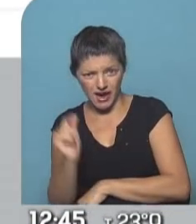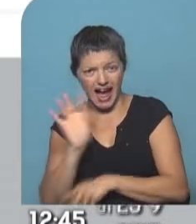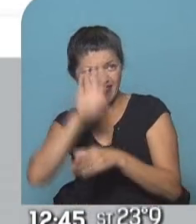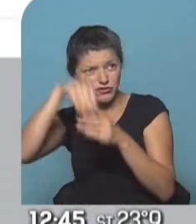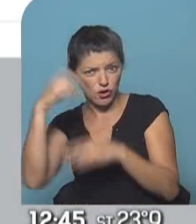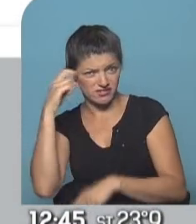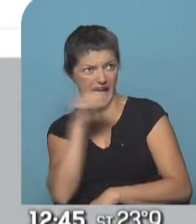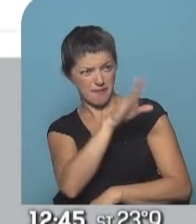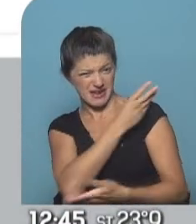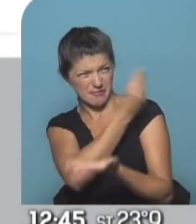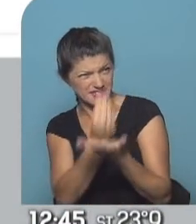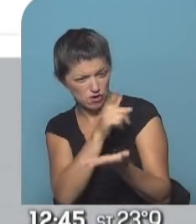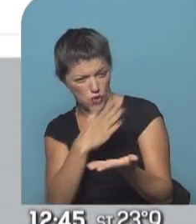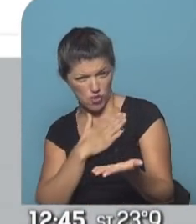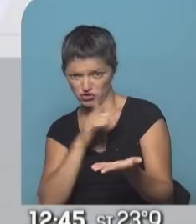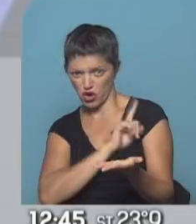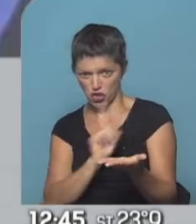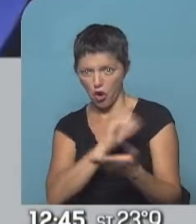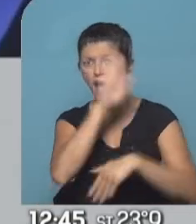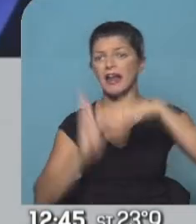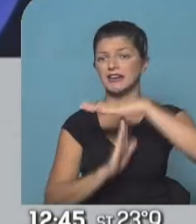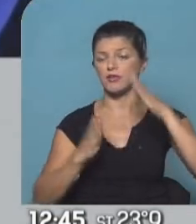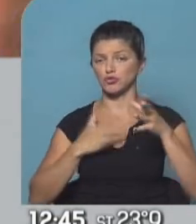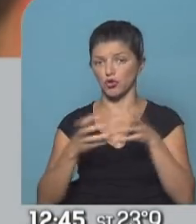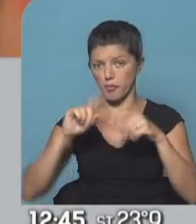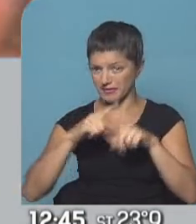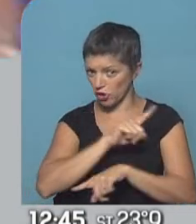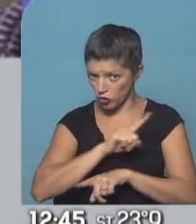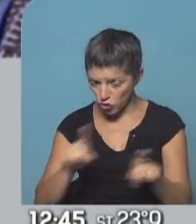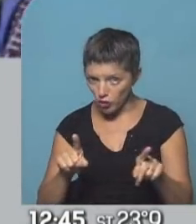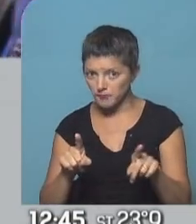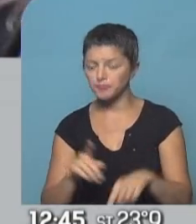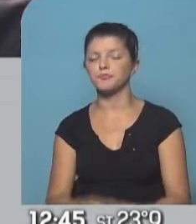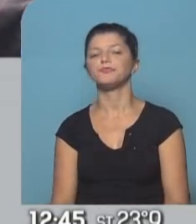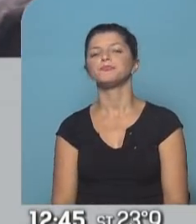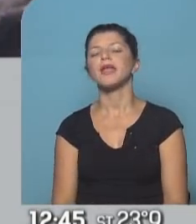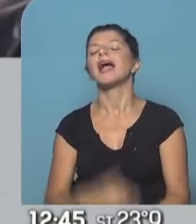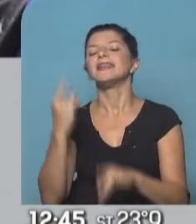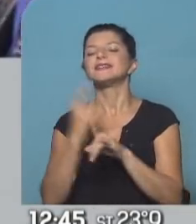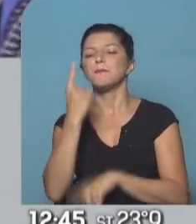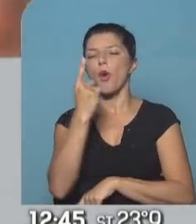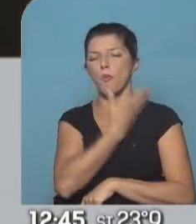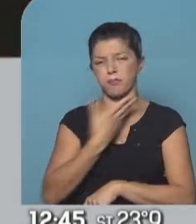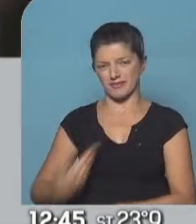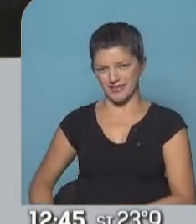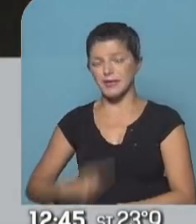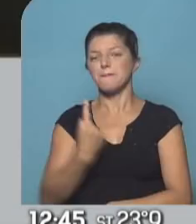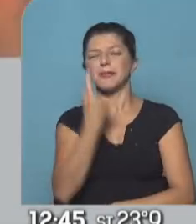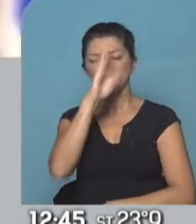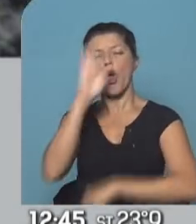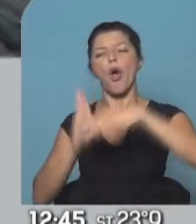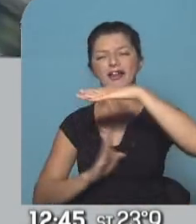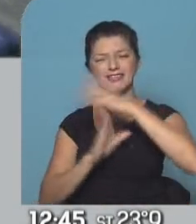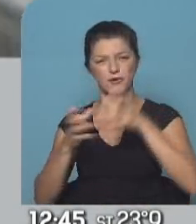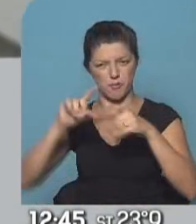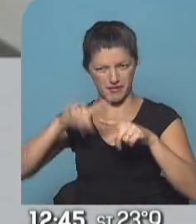me representan porque no es líder del partido. Todo presidente se convierte en líder del partido. Pues como decía el mismo Lincoln, del cual